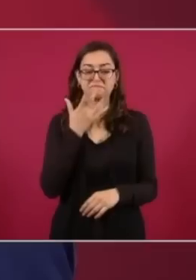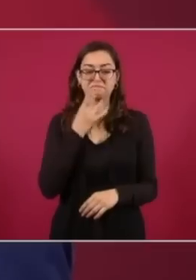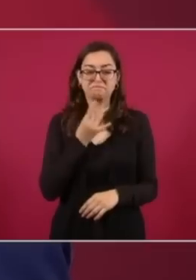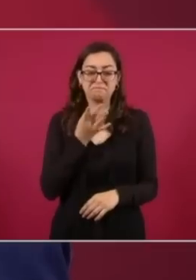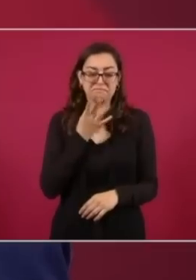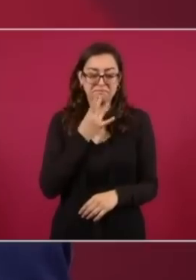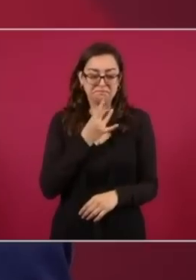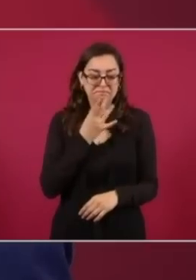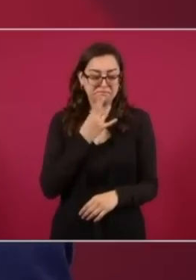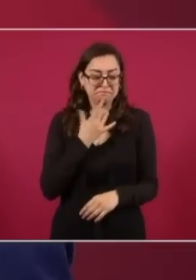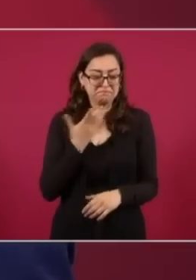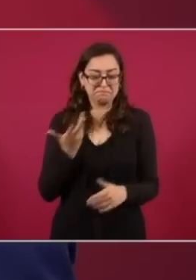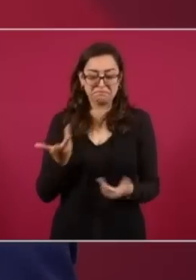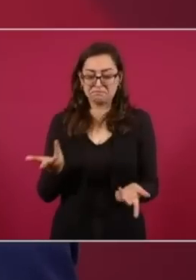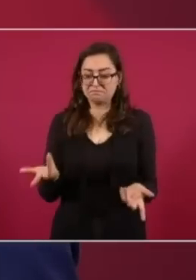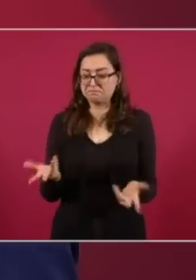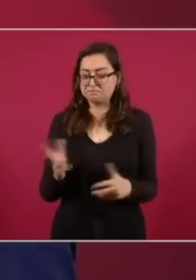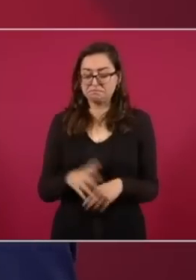el propósito